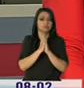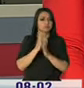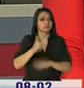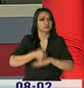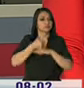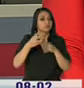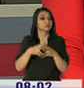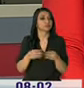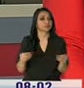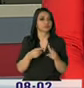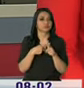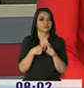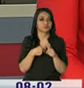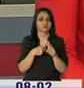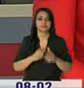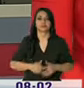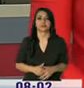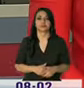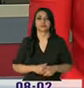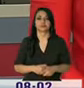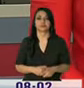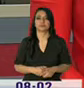urgente.